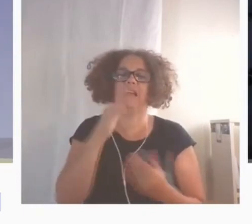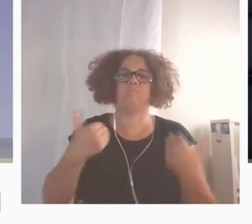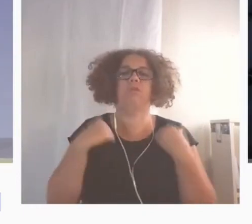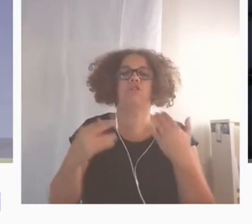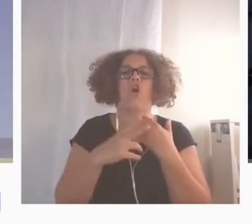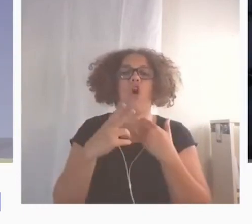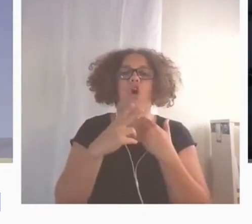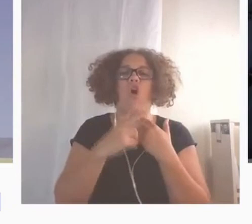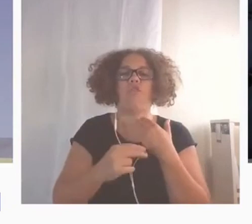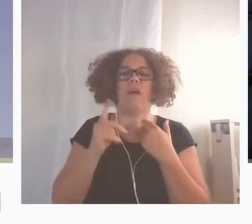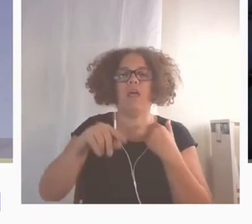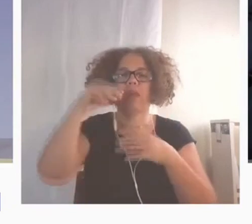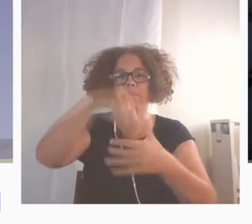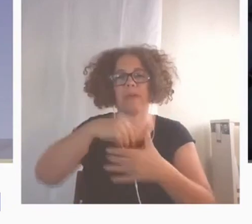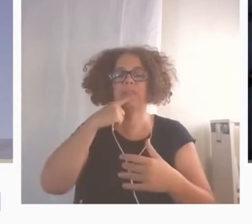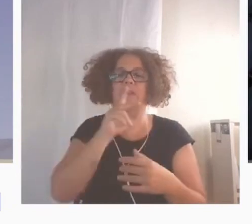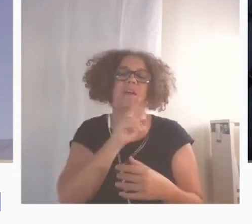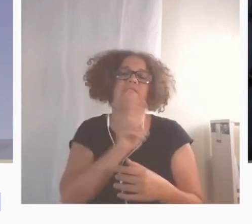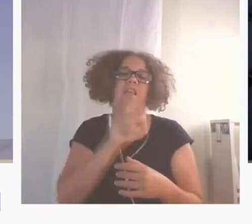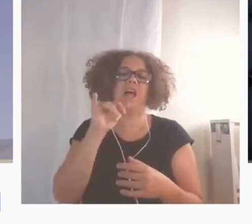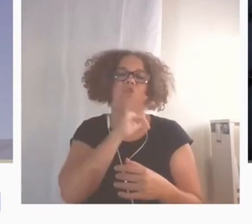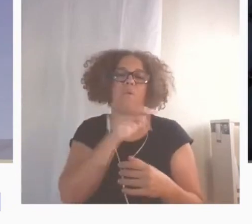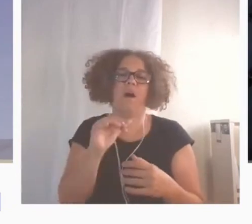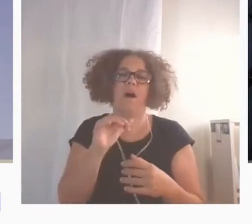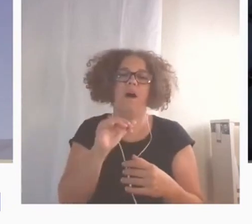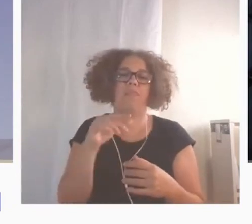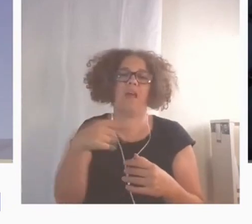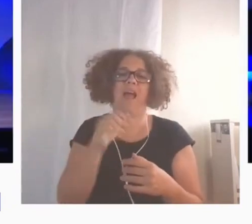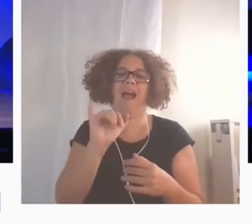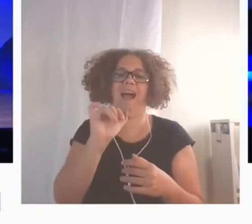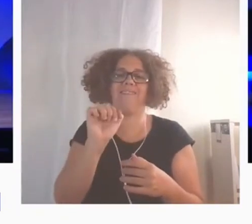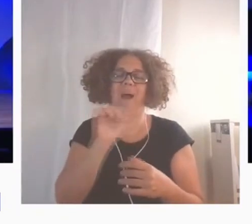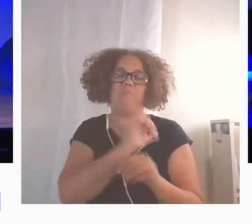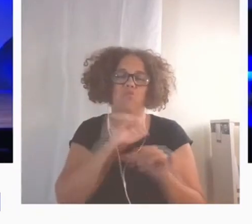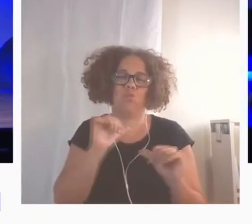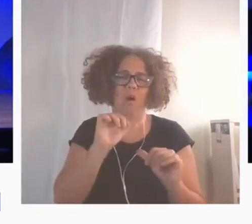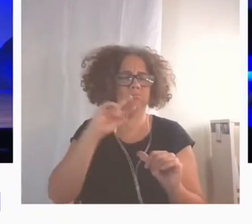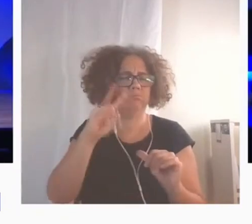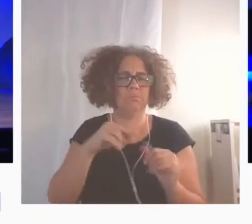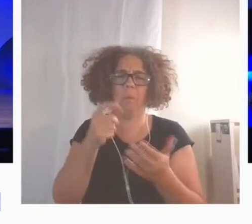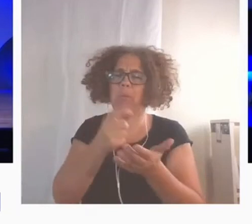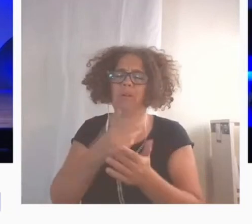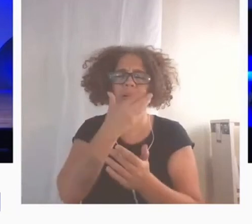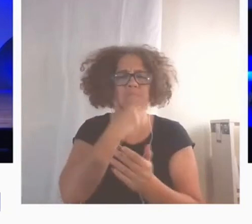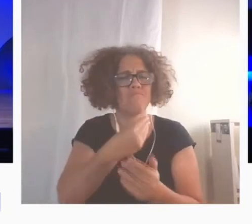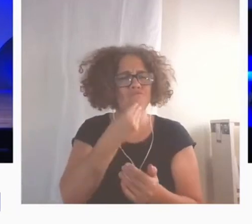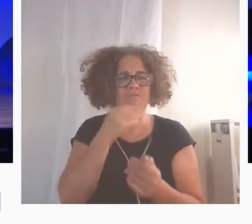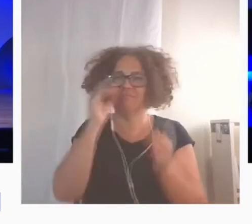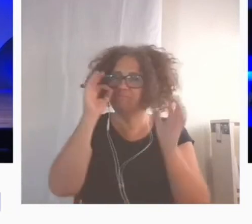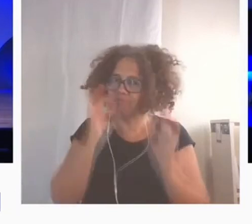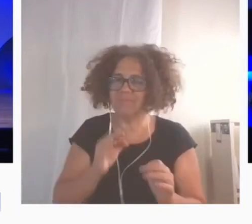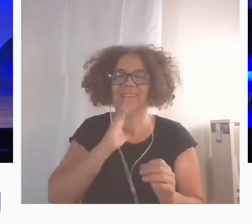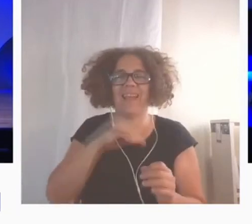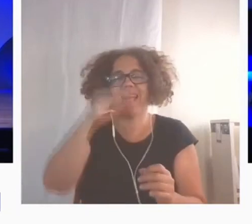de Gaia, Portugal. Localidad maravillosa, preciosa, he estado viendo, es un lugar